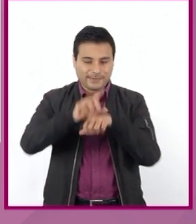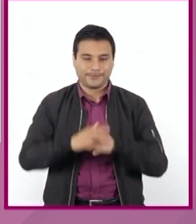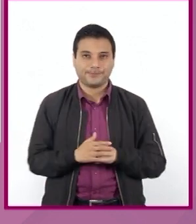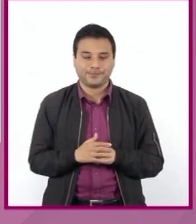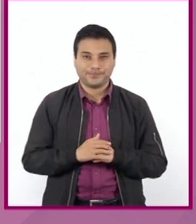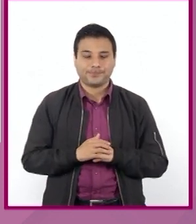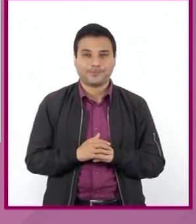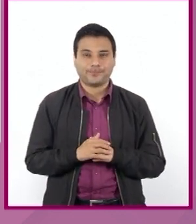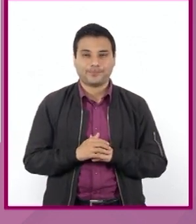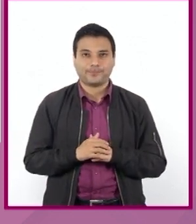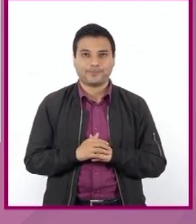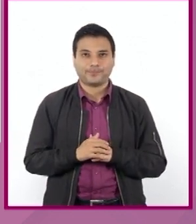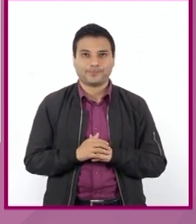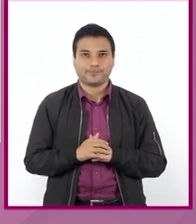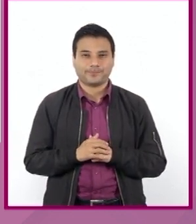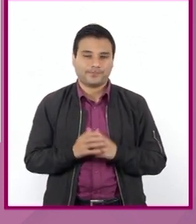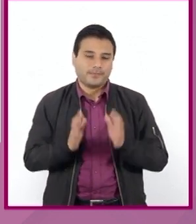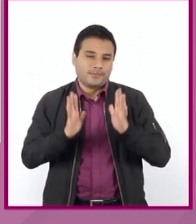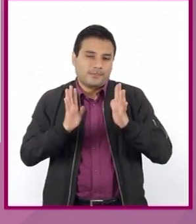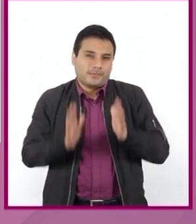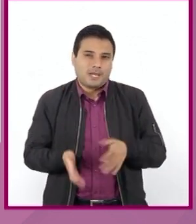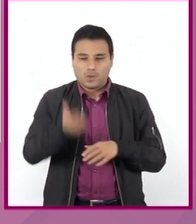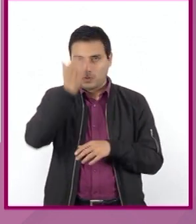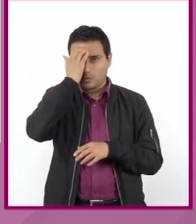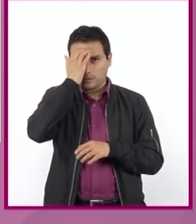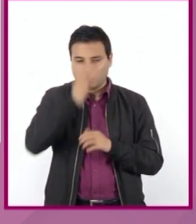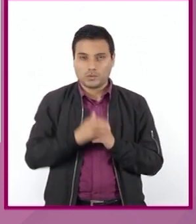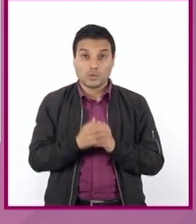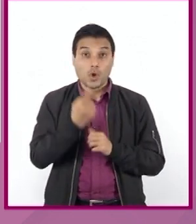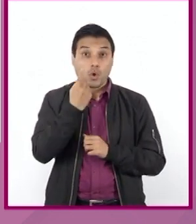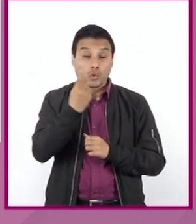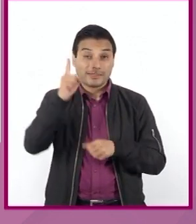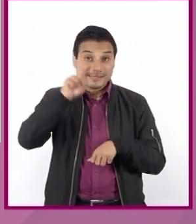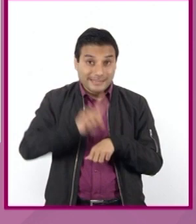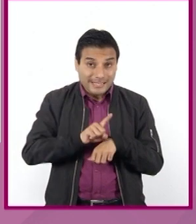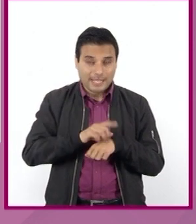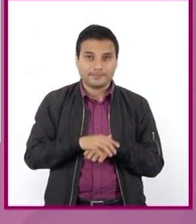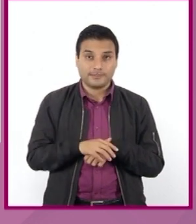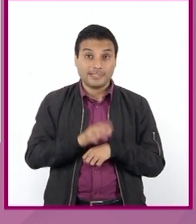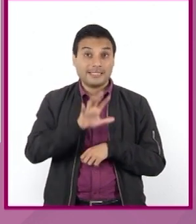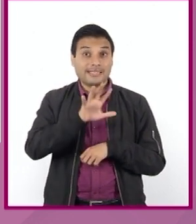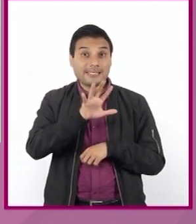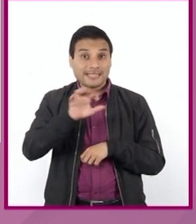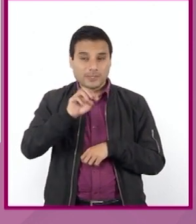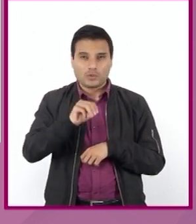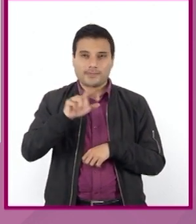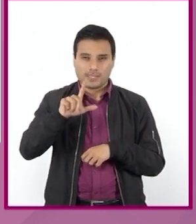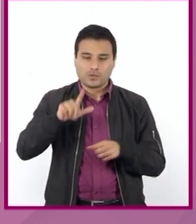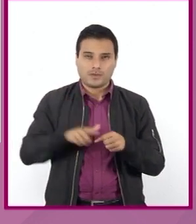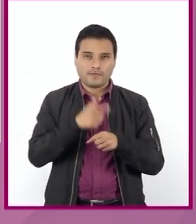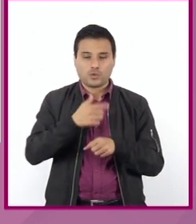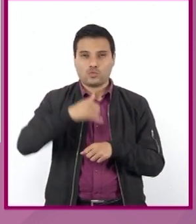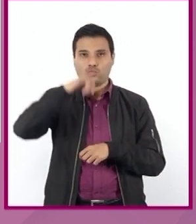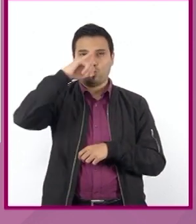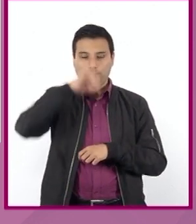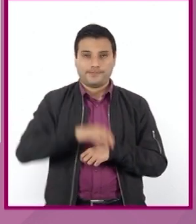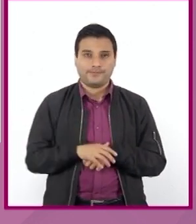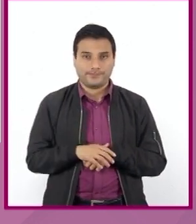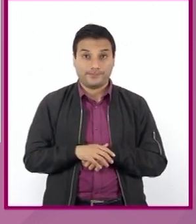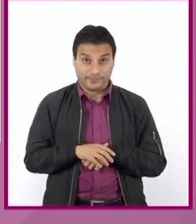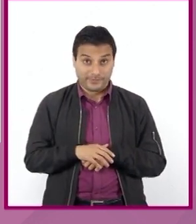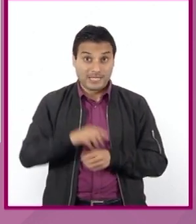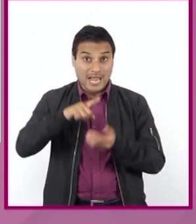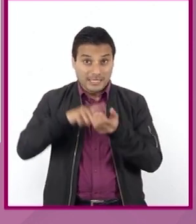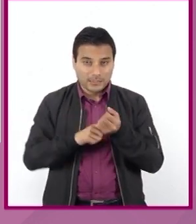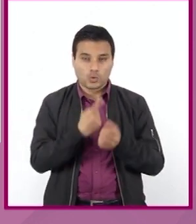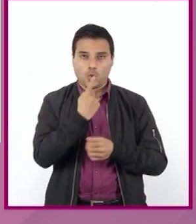registrados. Sabemos que en el día 1 se consumen 500 mililitros de refresco y esto aporta